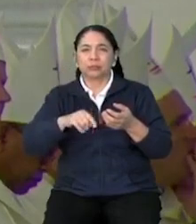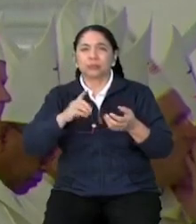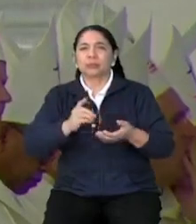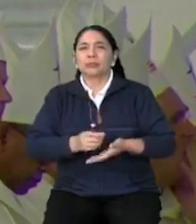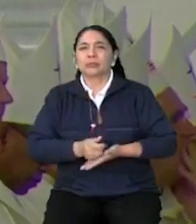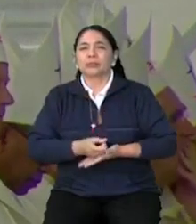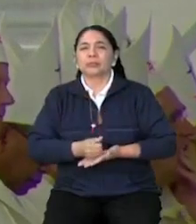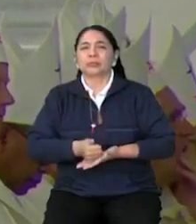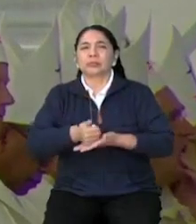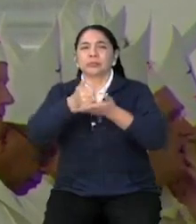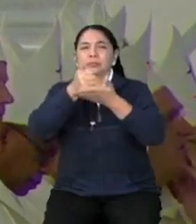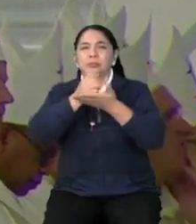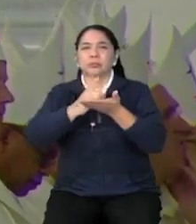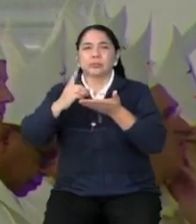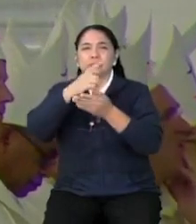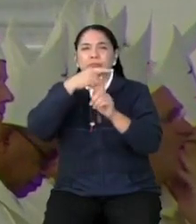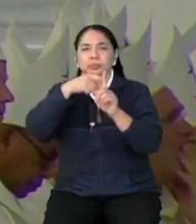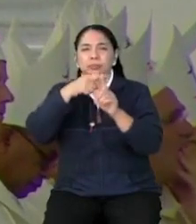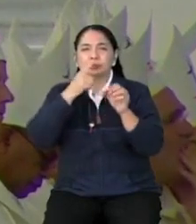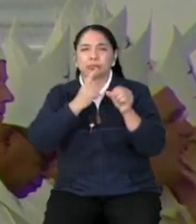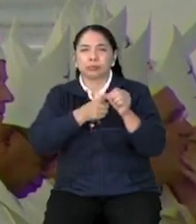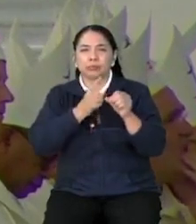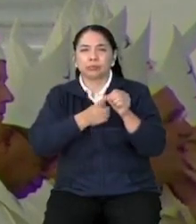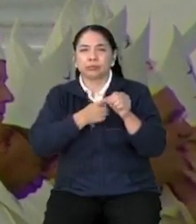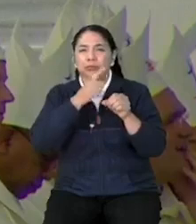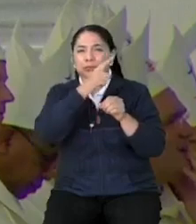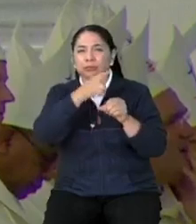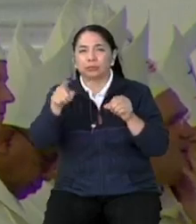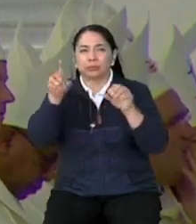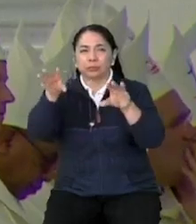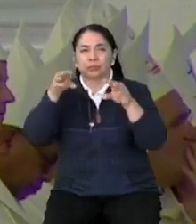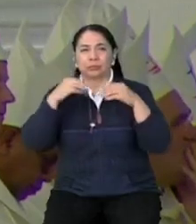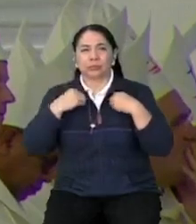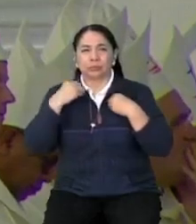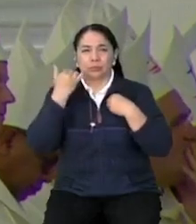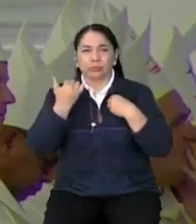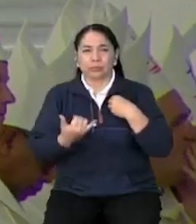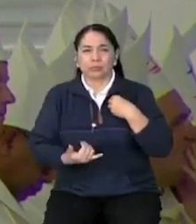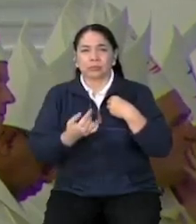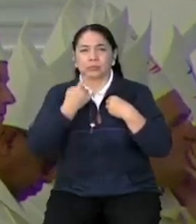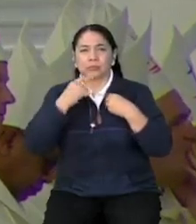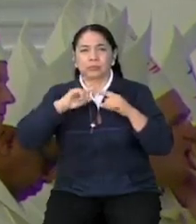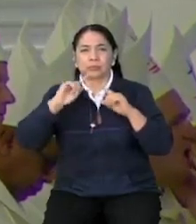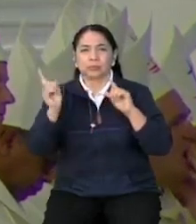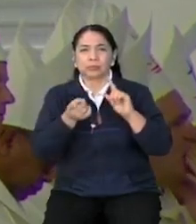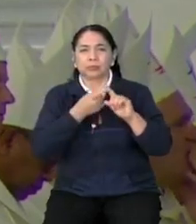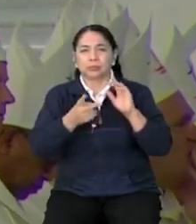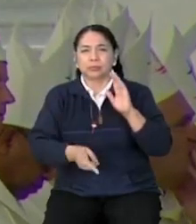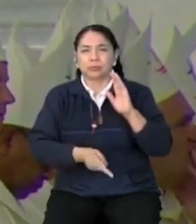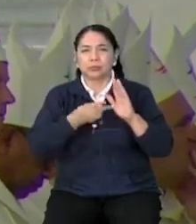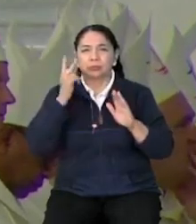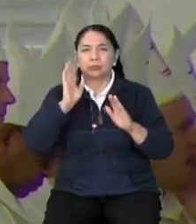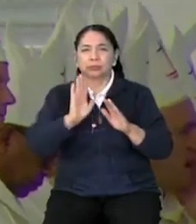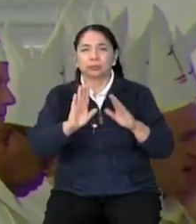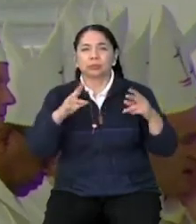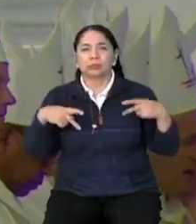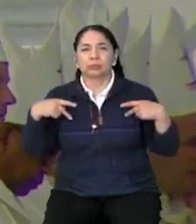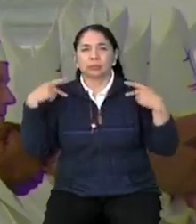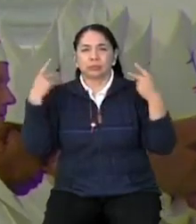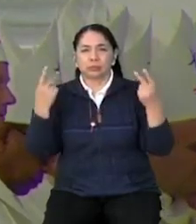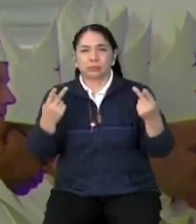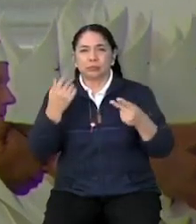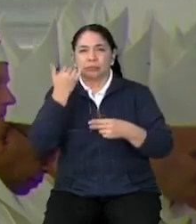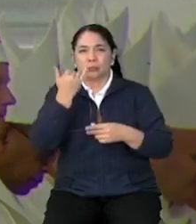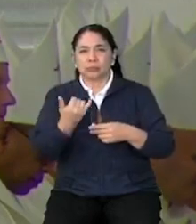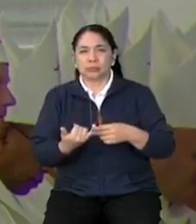de Quito al que ustedes recibirán hoy por primera vez en sus vidas